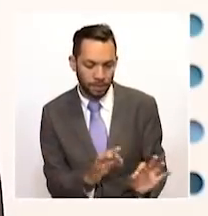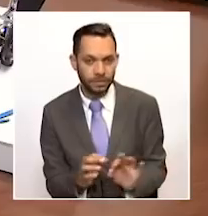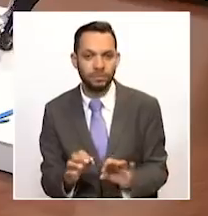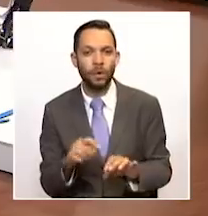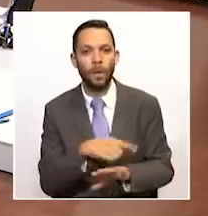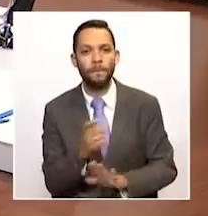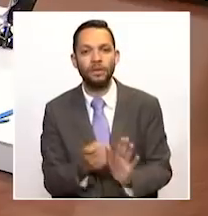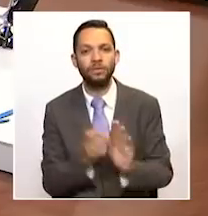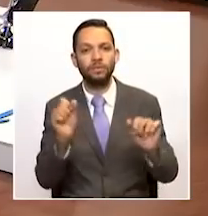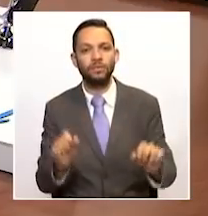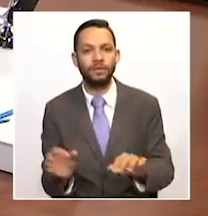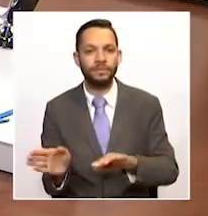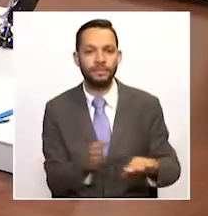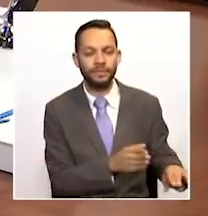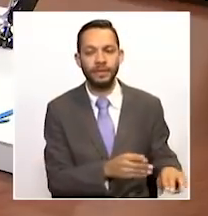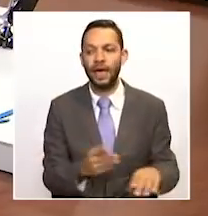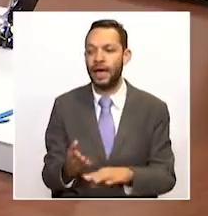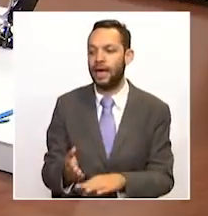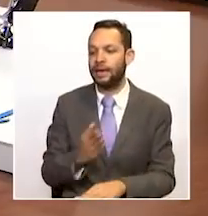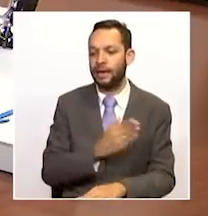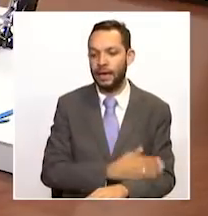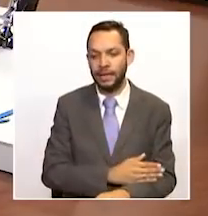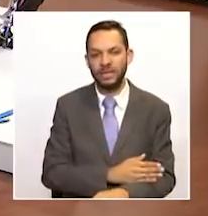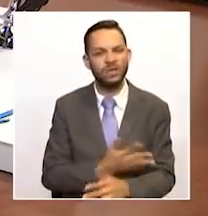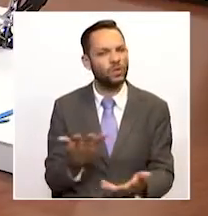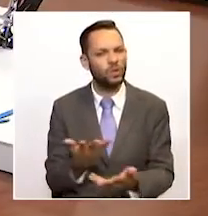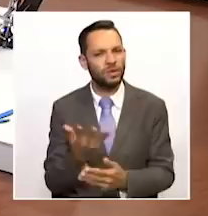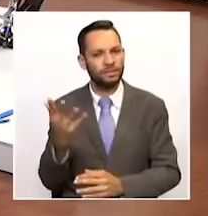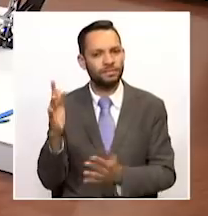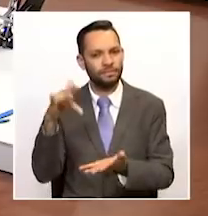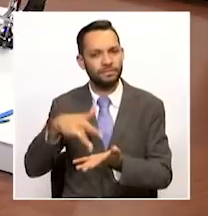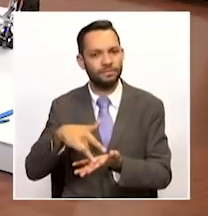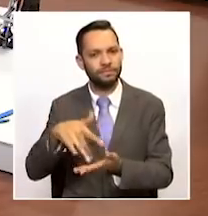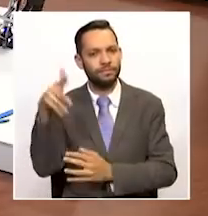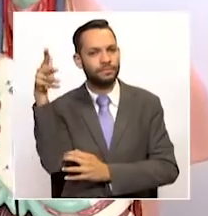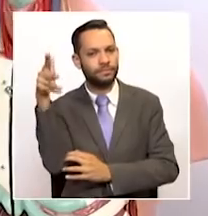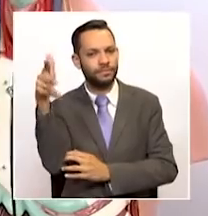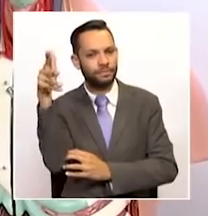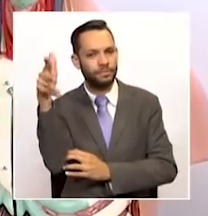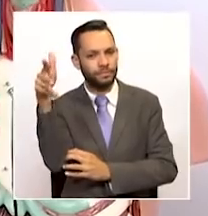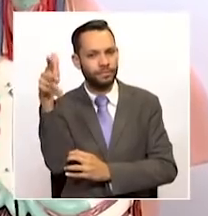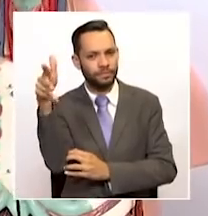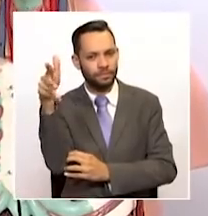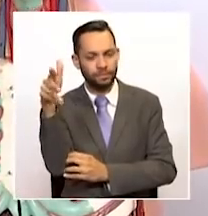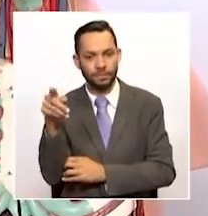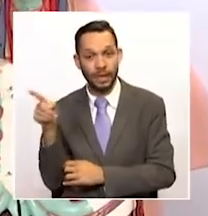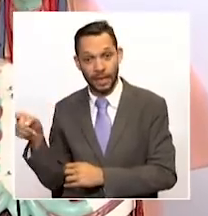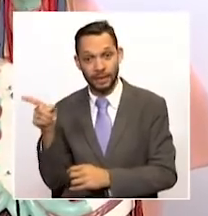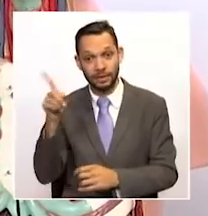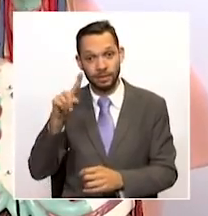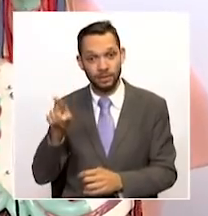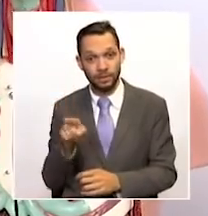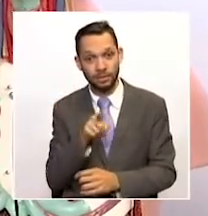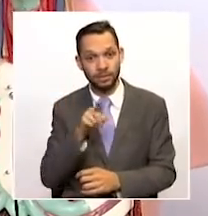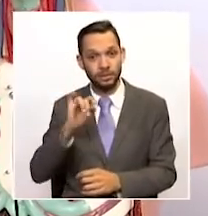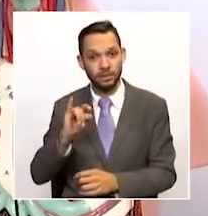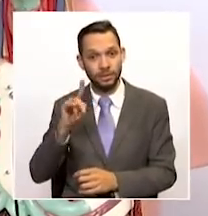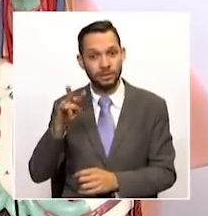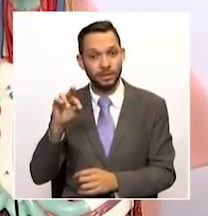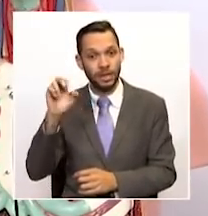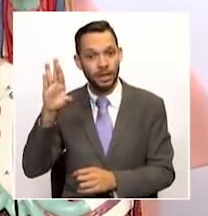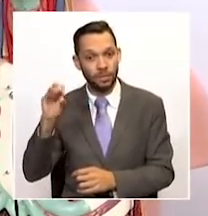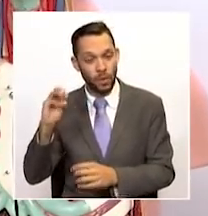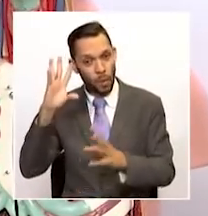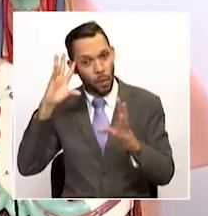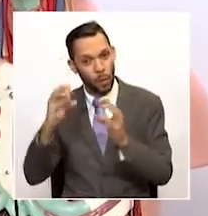enfermedad días pasados tuve la oportunidad de asistir a una conferencia con unos especialistas que el doctor silvio trabajó a manizales y reunió un